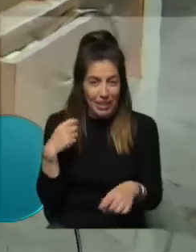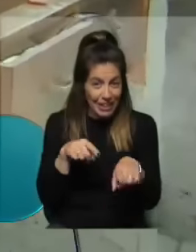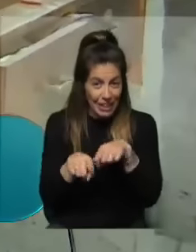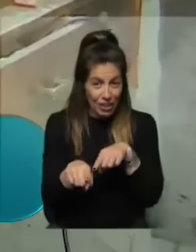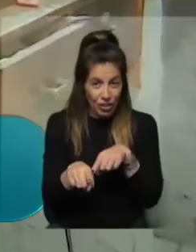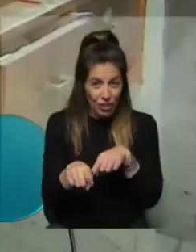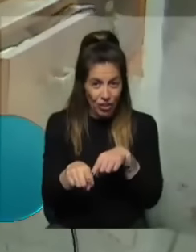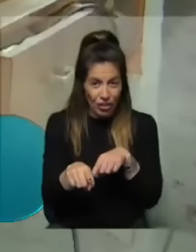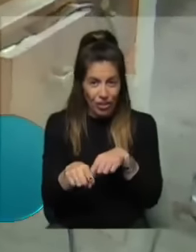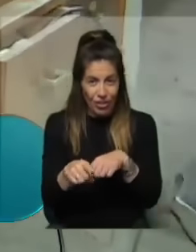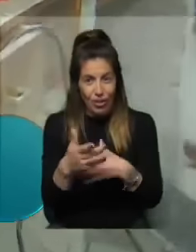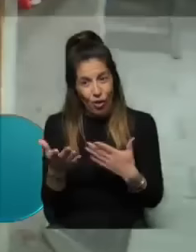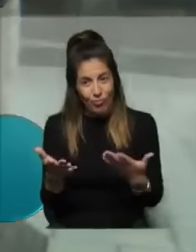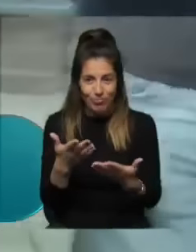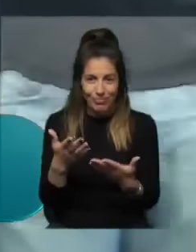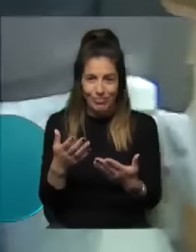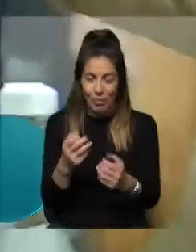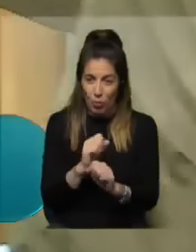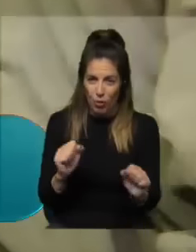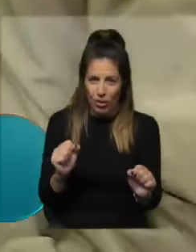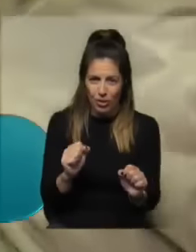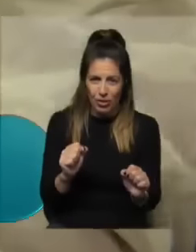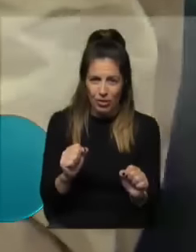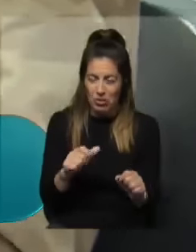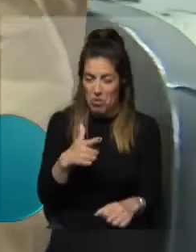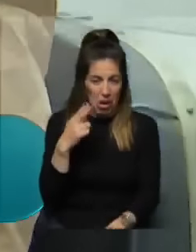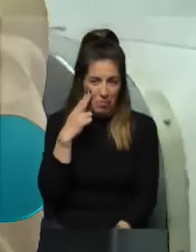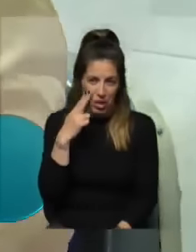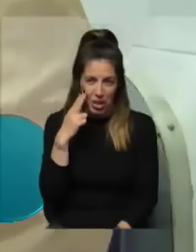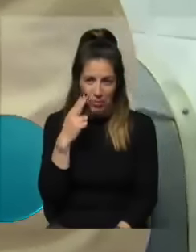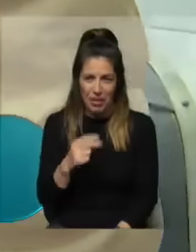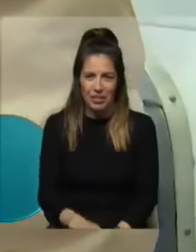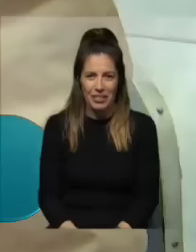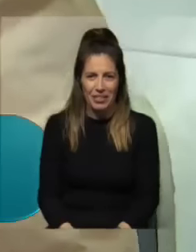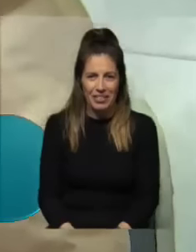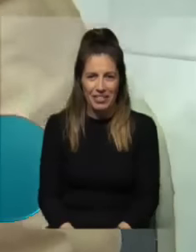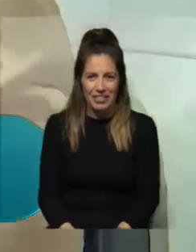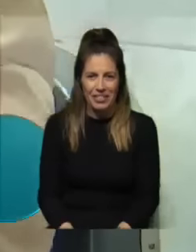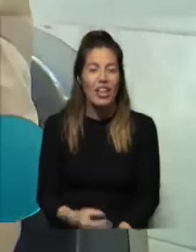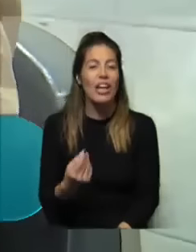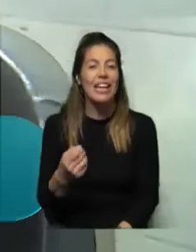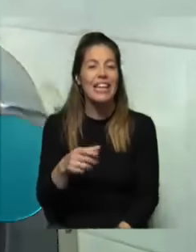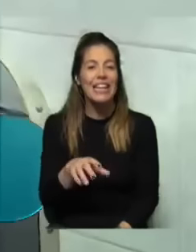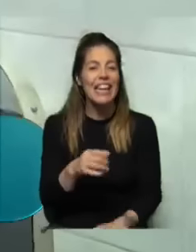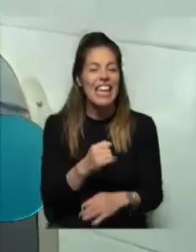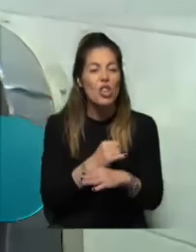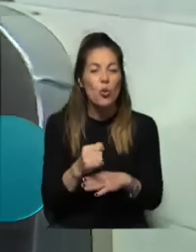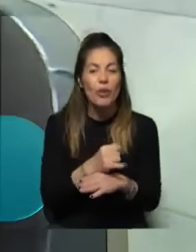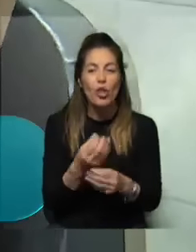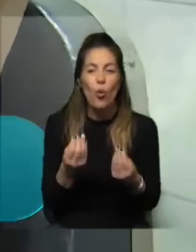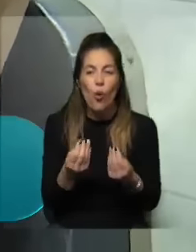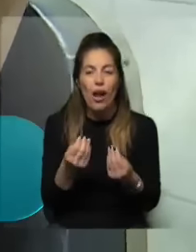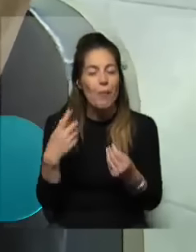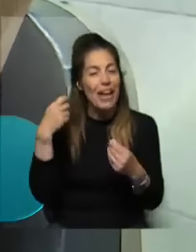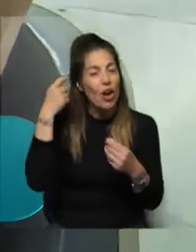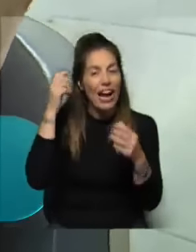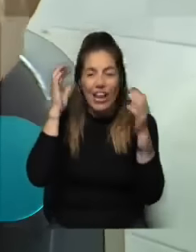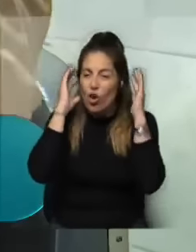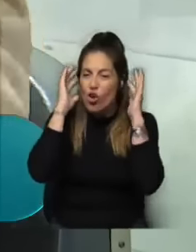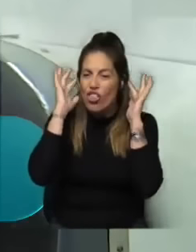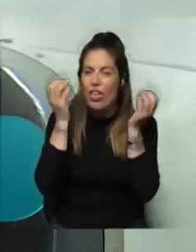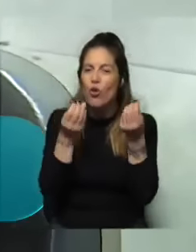no. lo meto en un brete? No, ningún problema. Bueno, ¿qué instrumentos tomaría, Tano, para recortarme acá a los costados? Veo